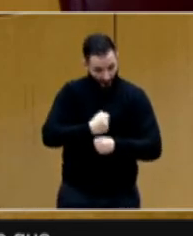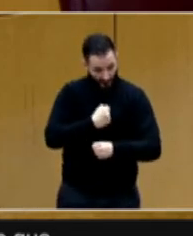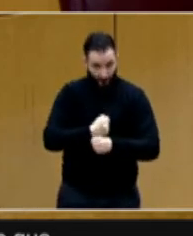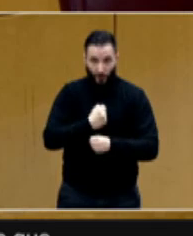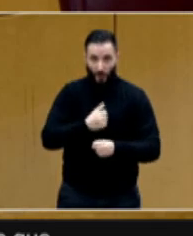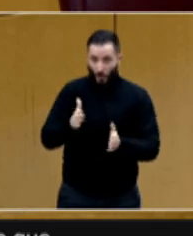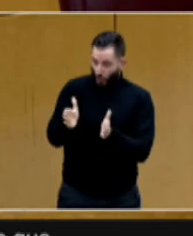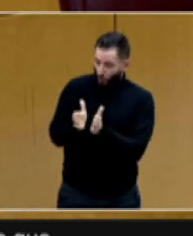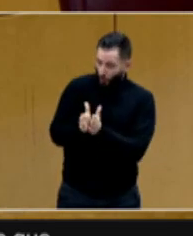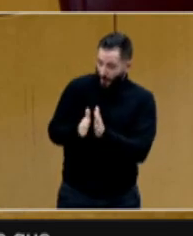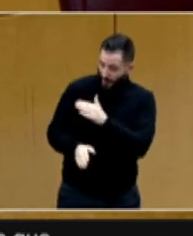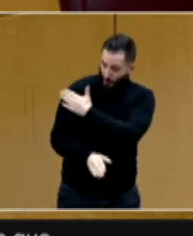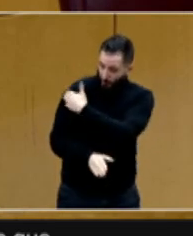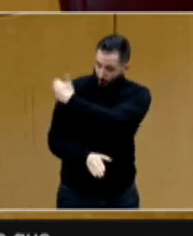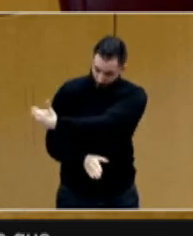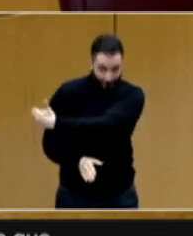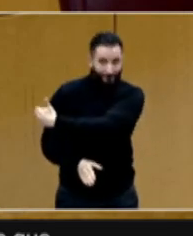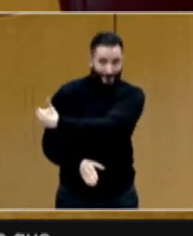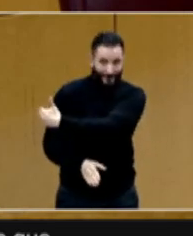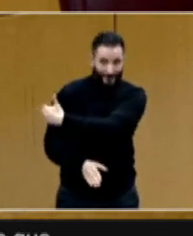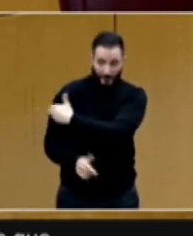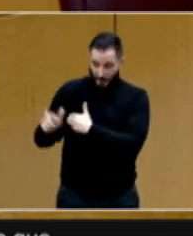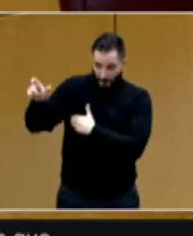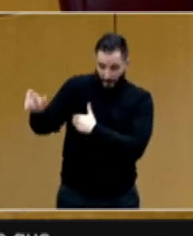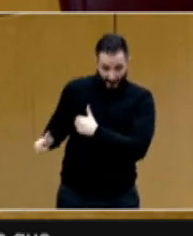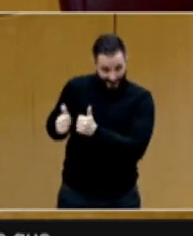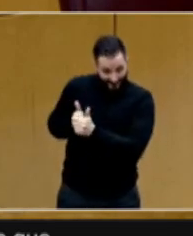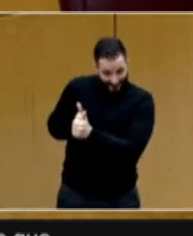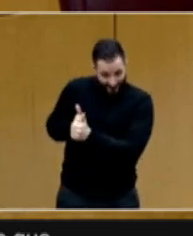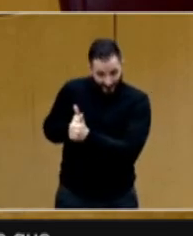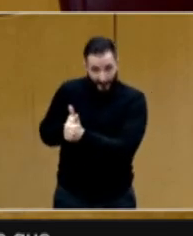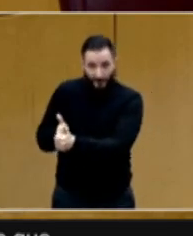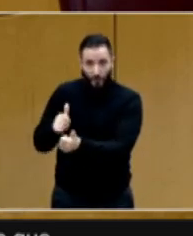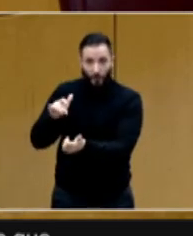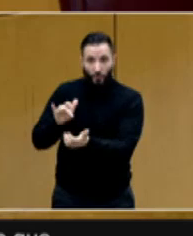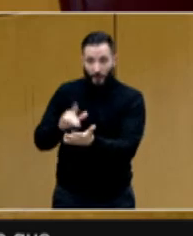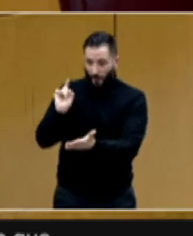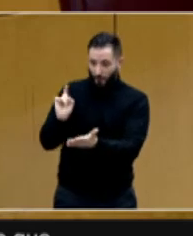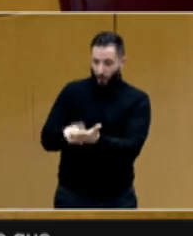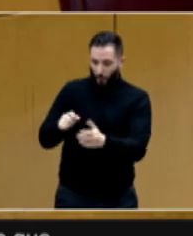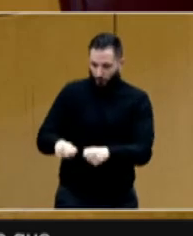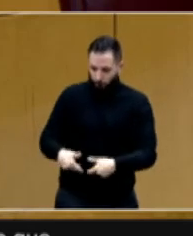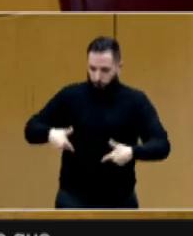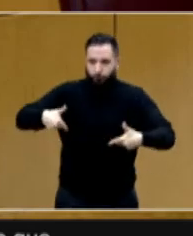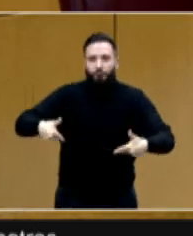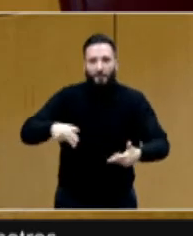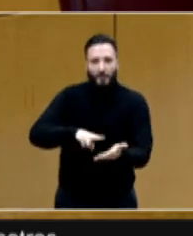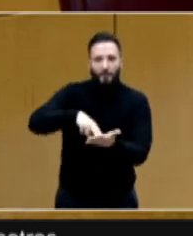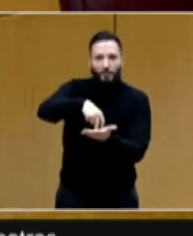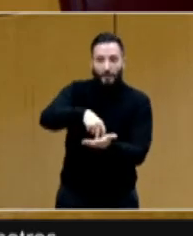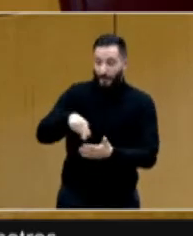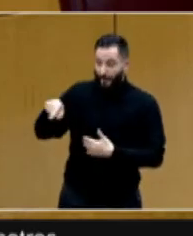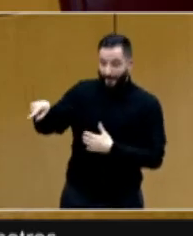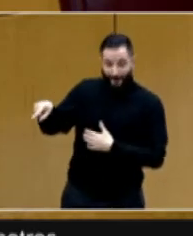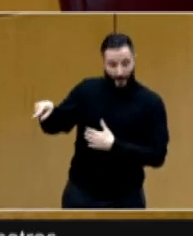aquí uno que si Miento Me das al botón eléctrico y me levanto que él no